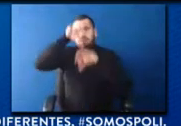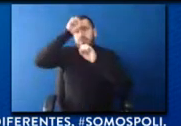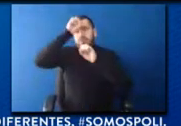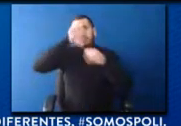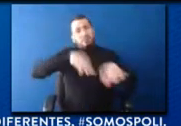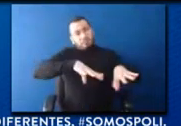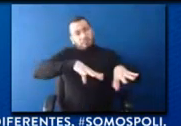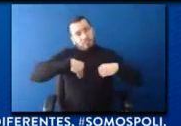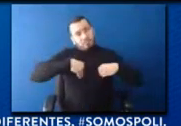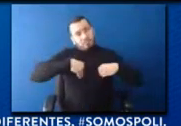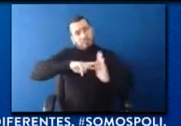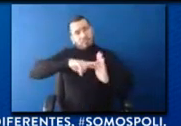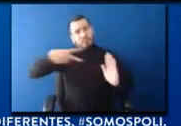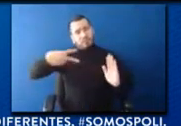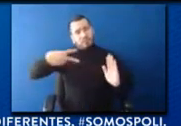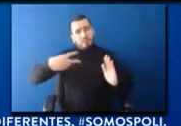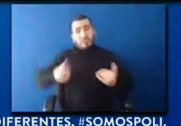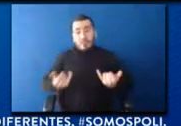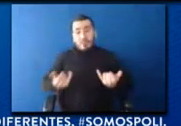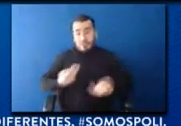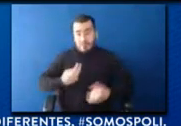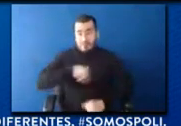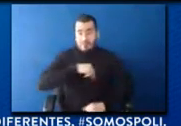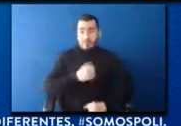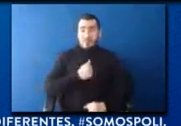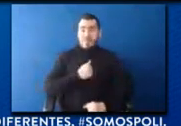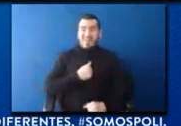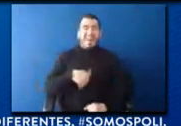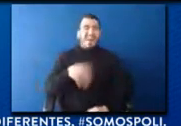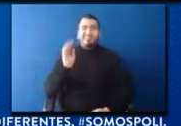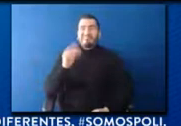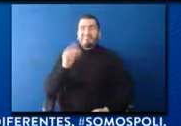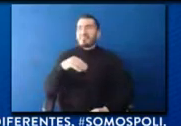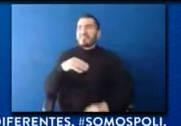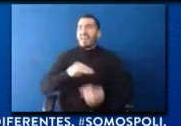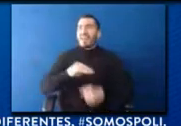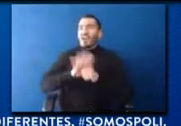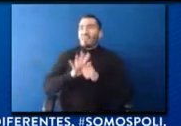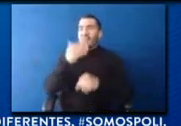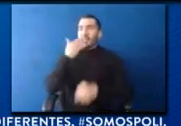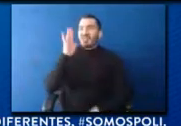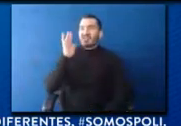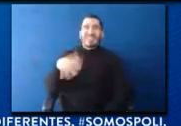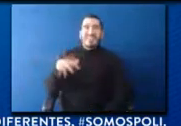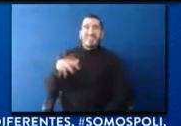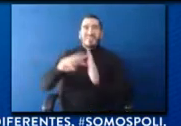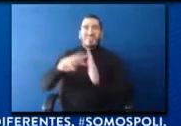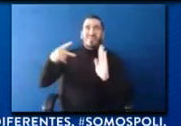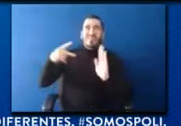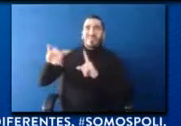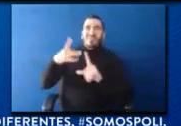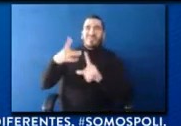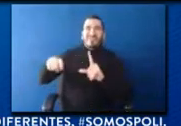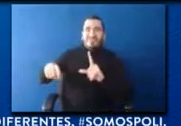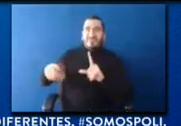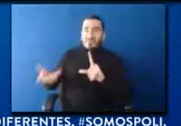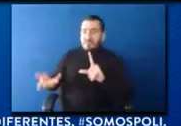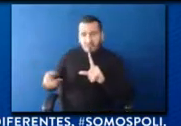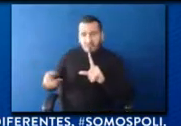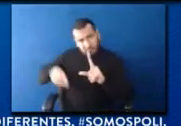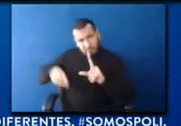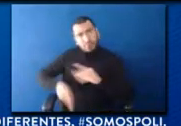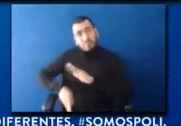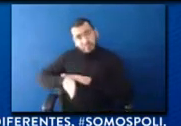no debemos dejar de perder, no podemos perder. Eso no es algo que tenemos que tener nosotros consolidar para efectos de que esta transformación